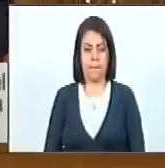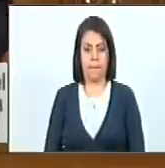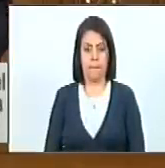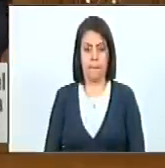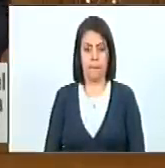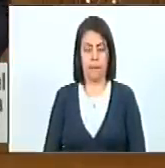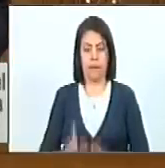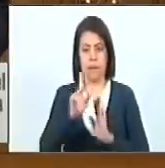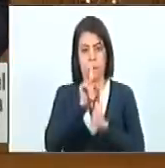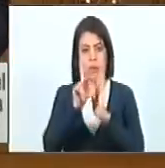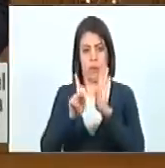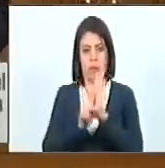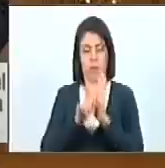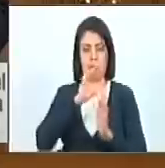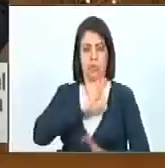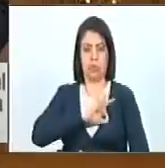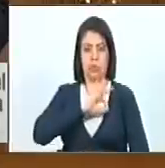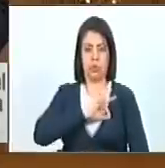de programas sociales.